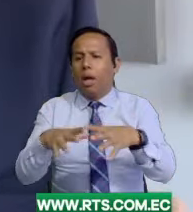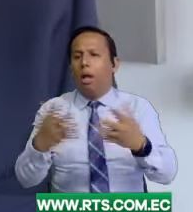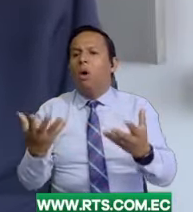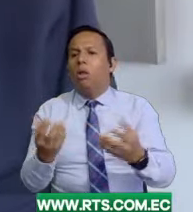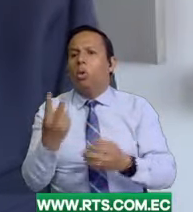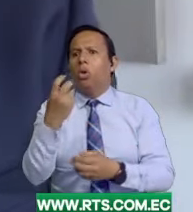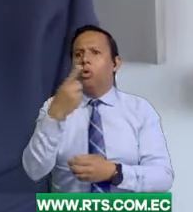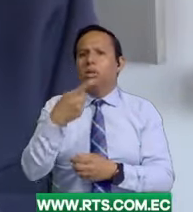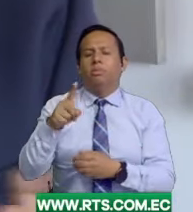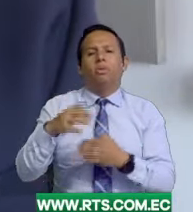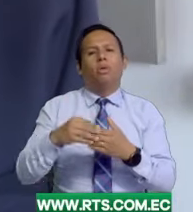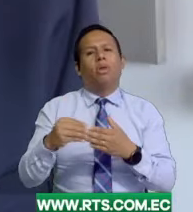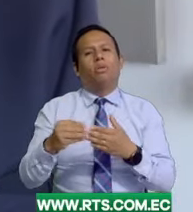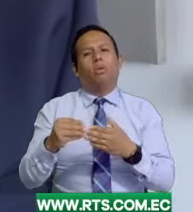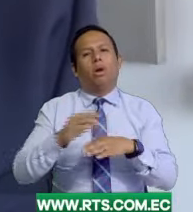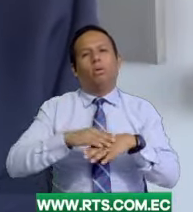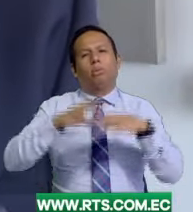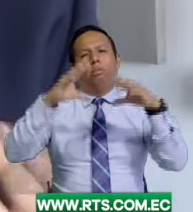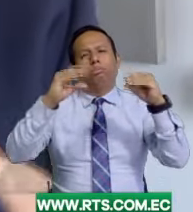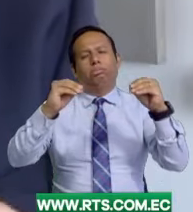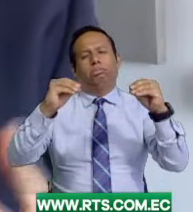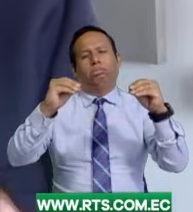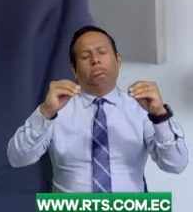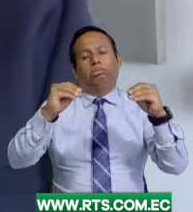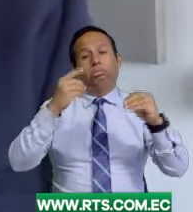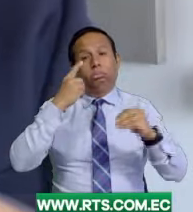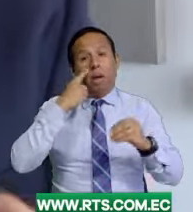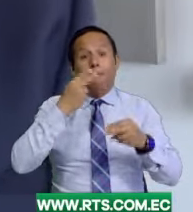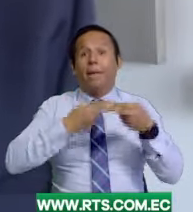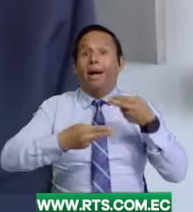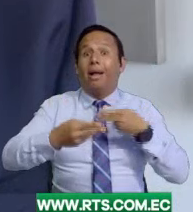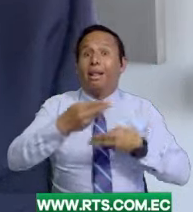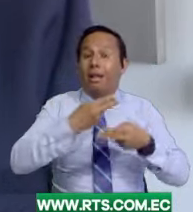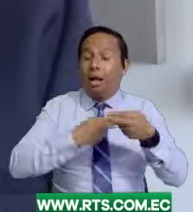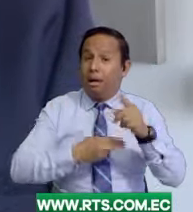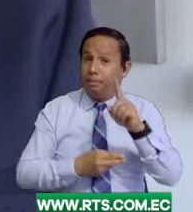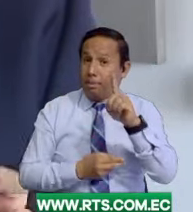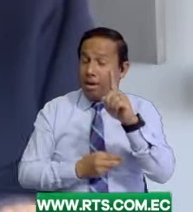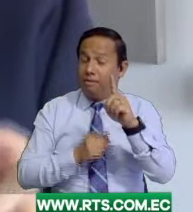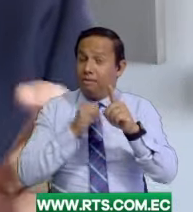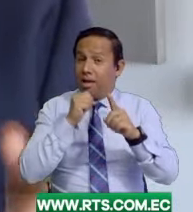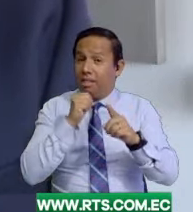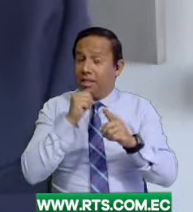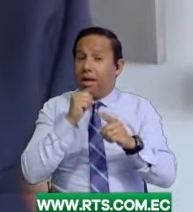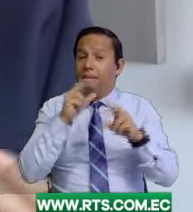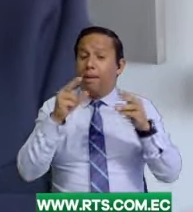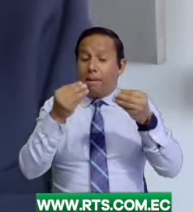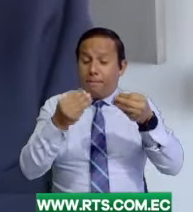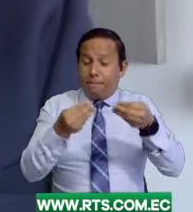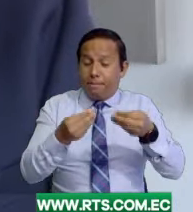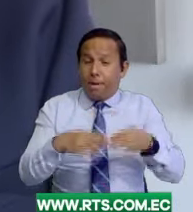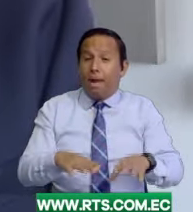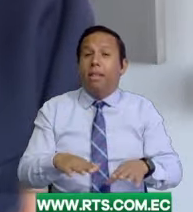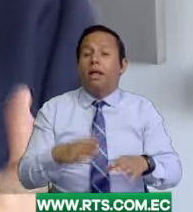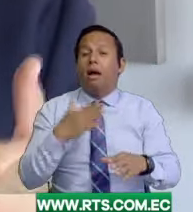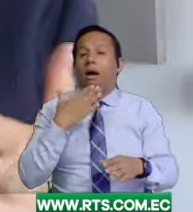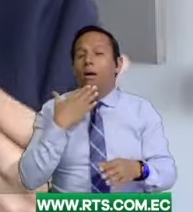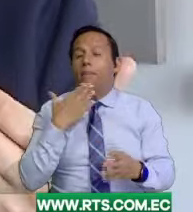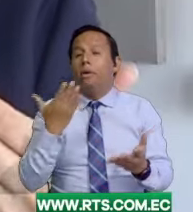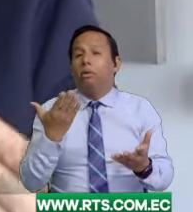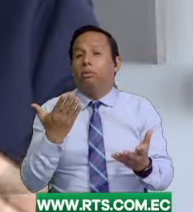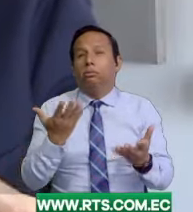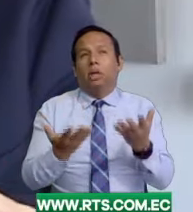dólares. Y esto calculando la pérdida en ventas, sin calcular las pérdidas que se pueden generar